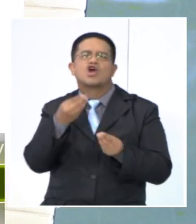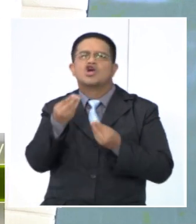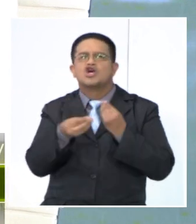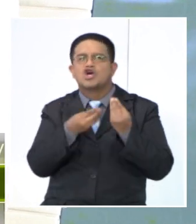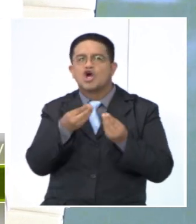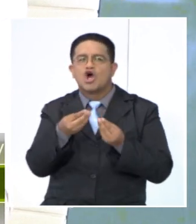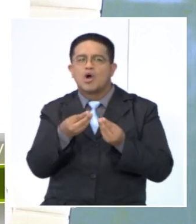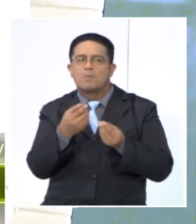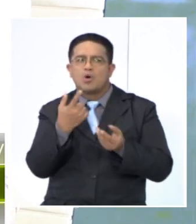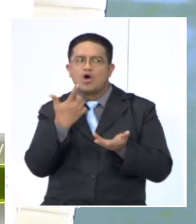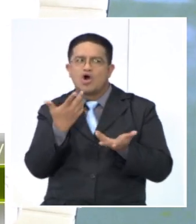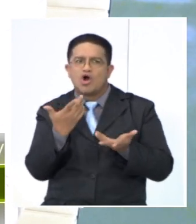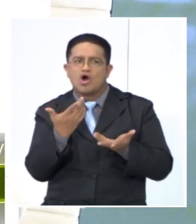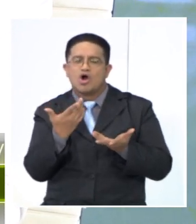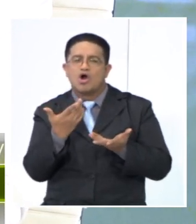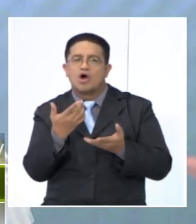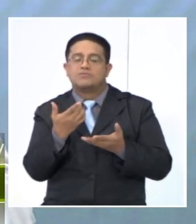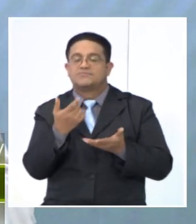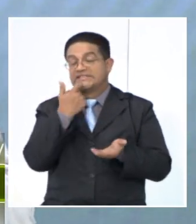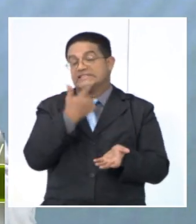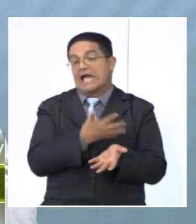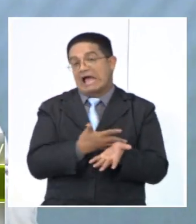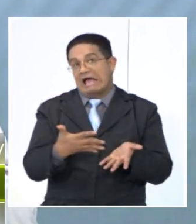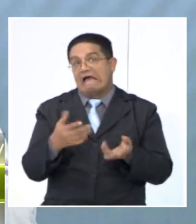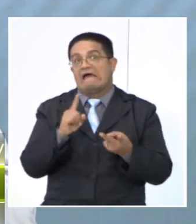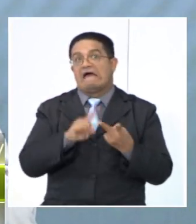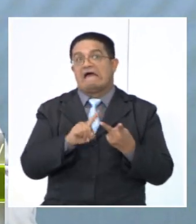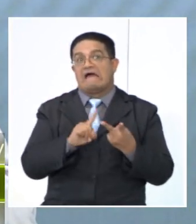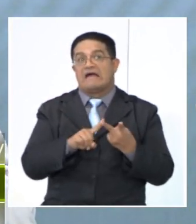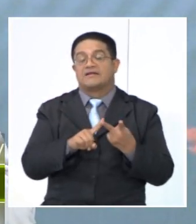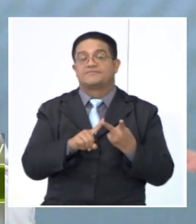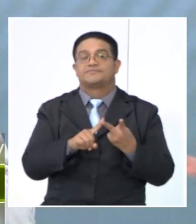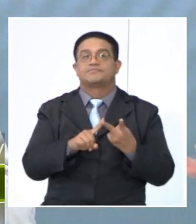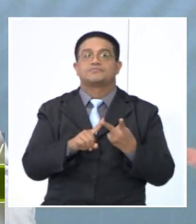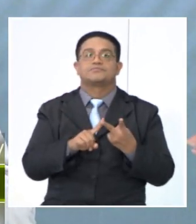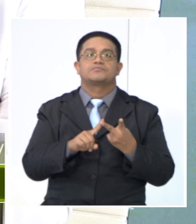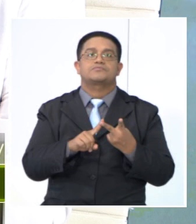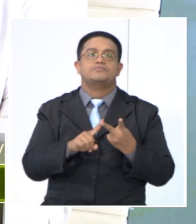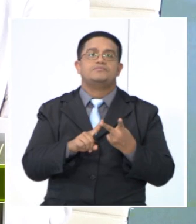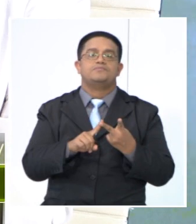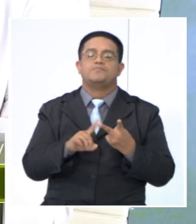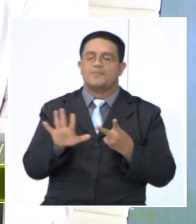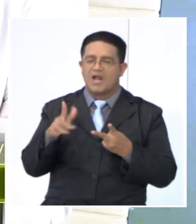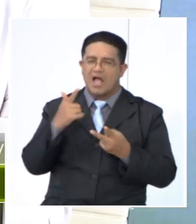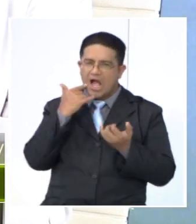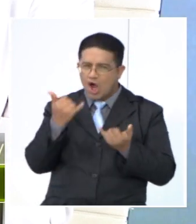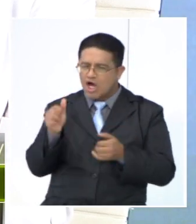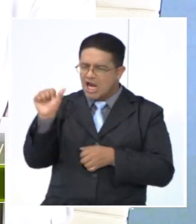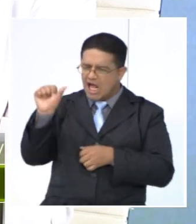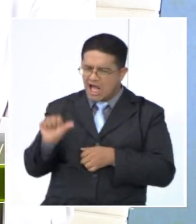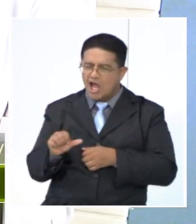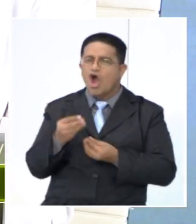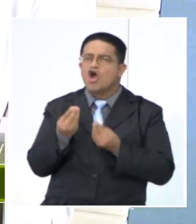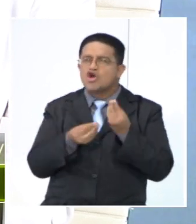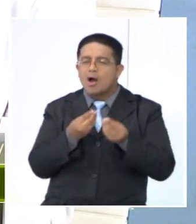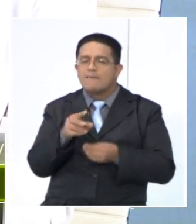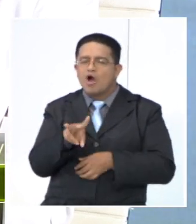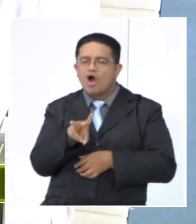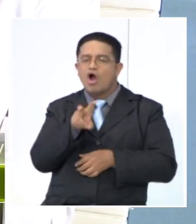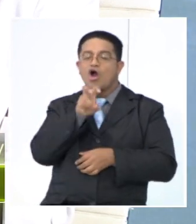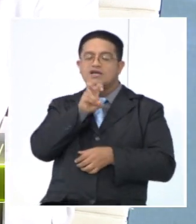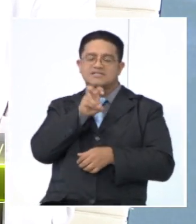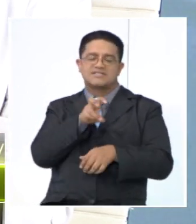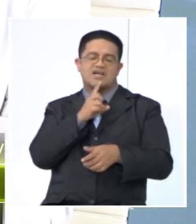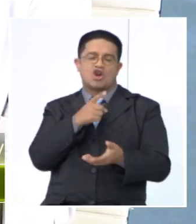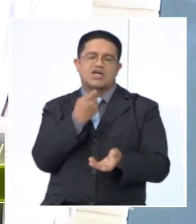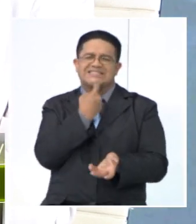ozono. Nos decía por sangre, nos decía entre alguna de ellas. Justamente vamos a hablar sobre la oxigenación en sangre a través del